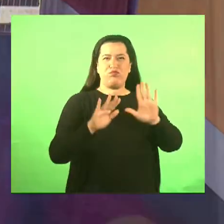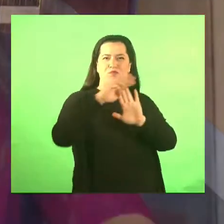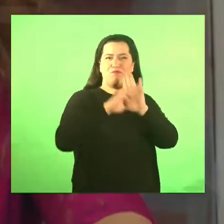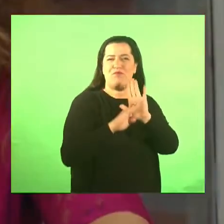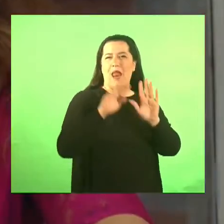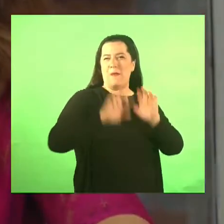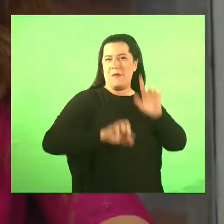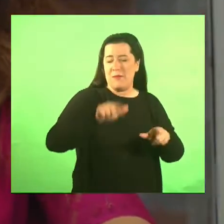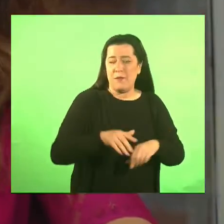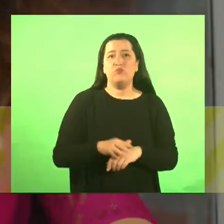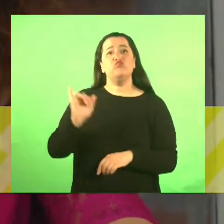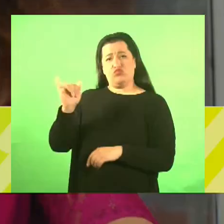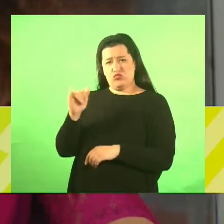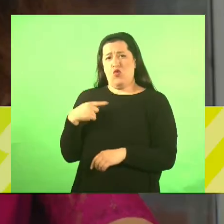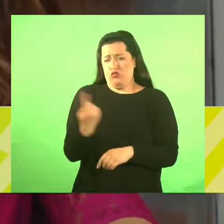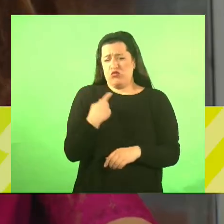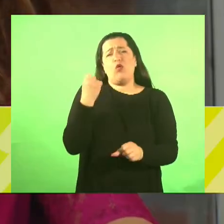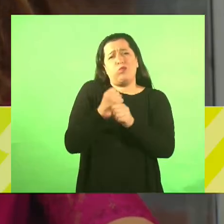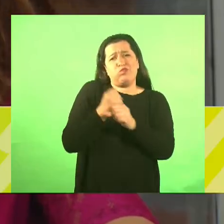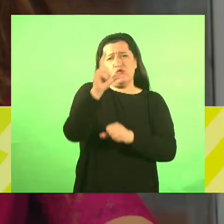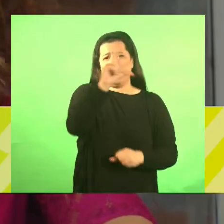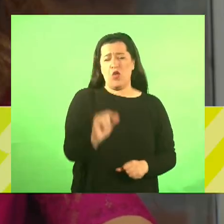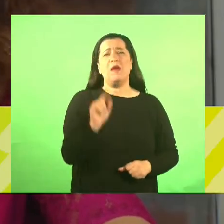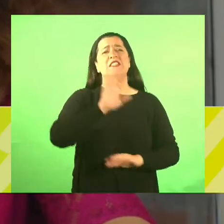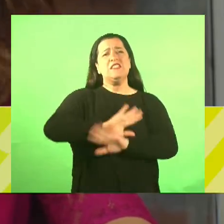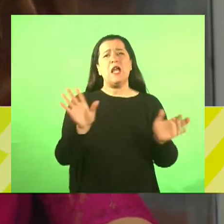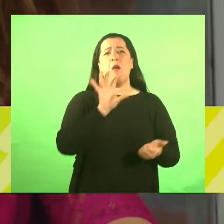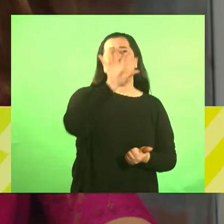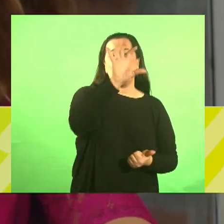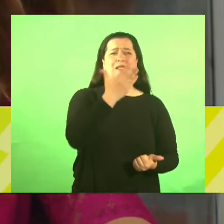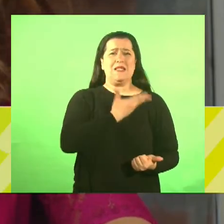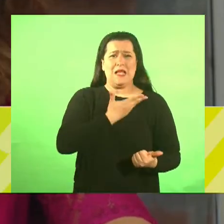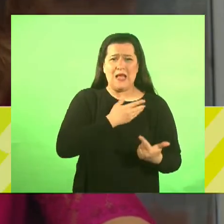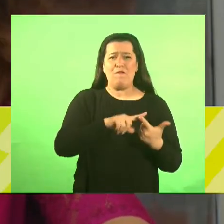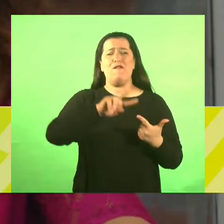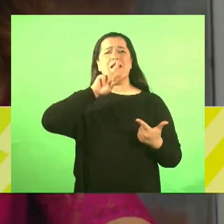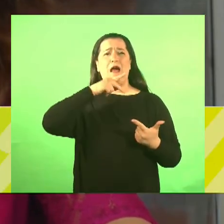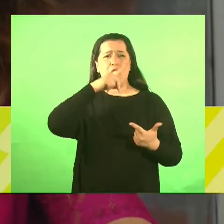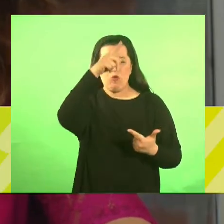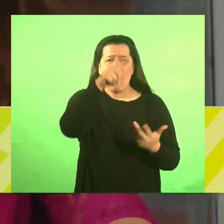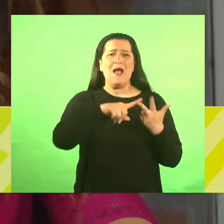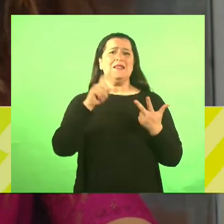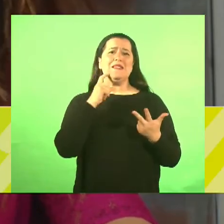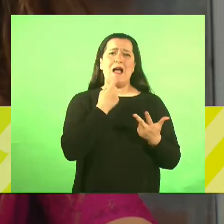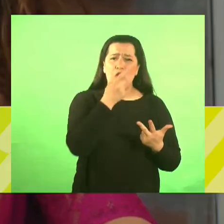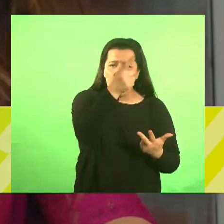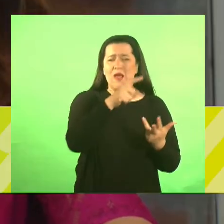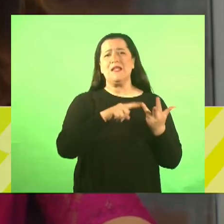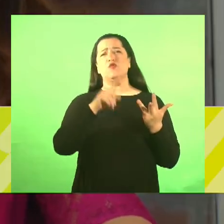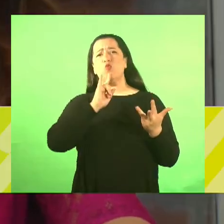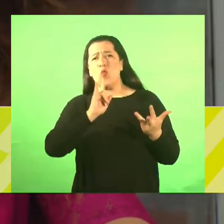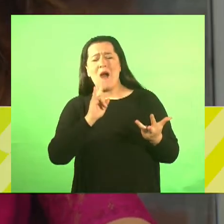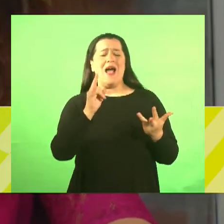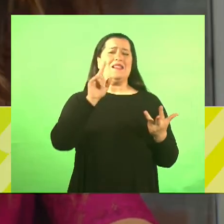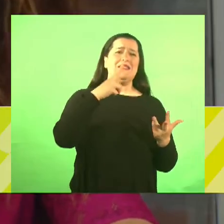venimos trabajando por todo el país. Estuvimos en la provincia de Santa Fe, San Juan, San Luis, Tucumán,